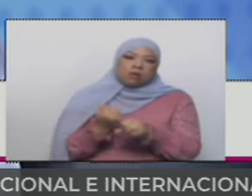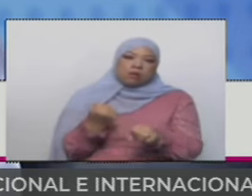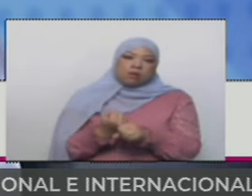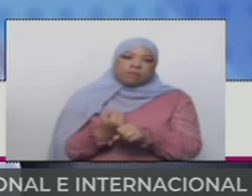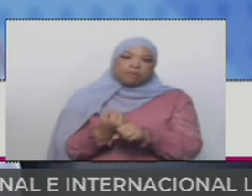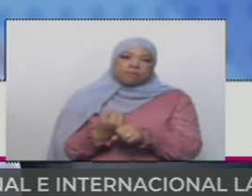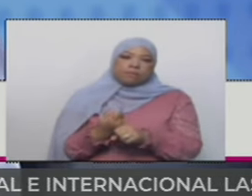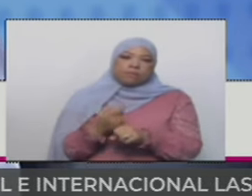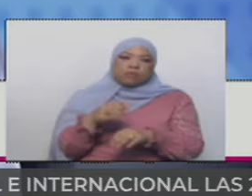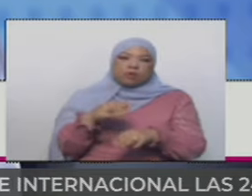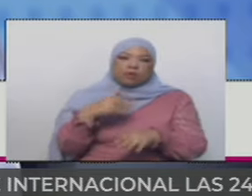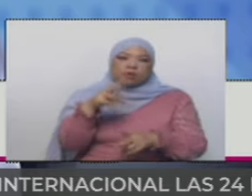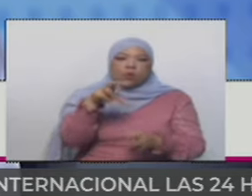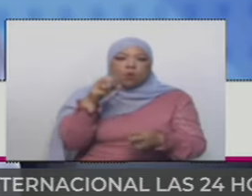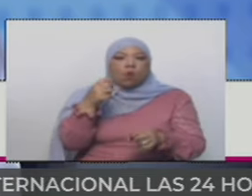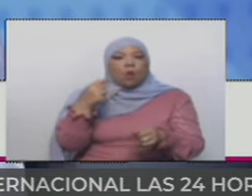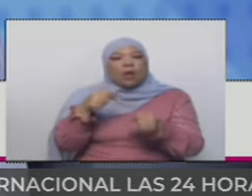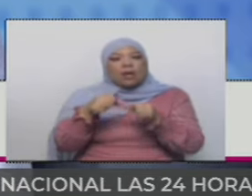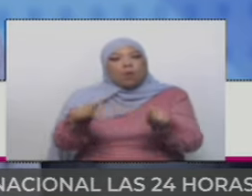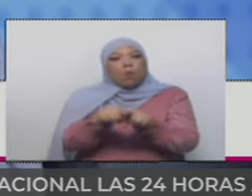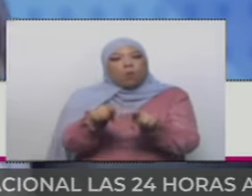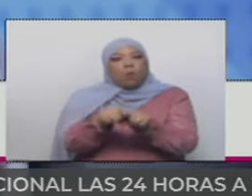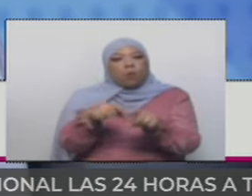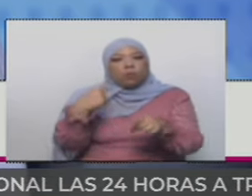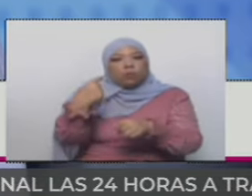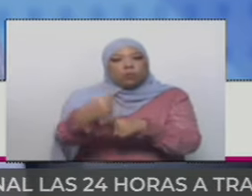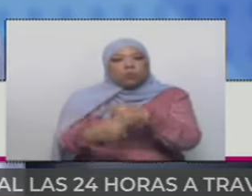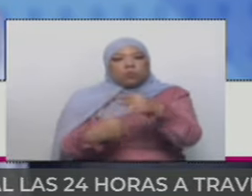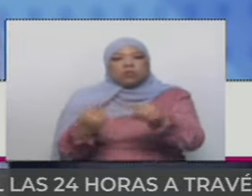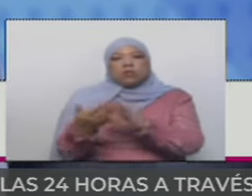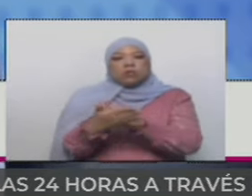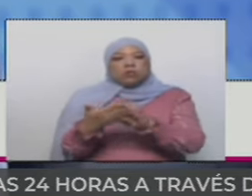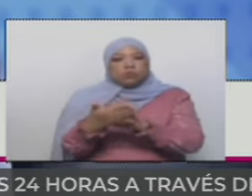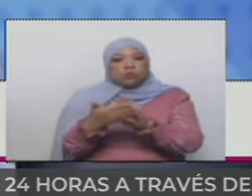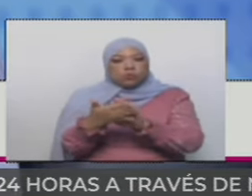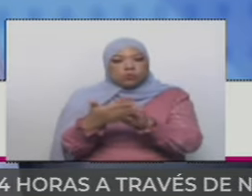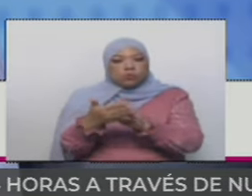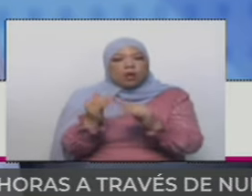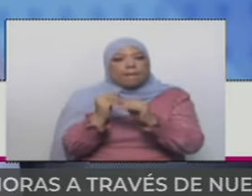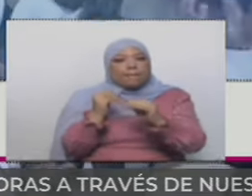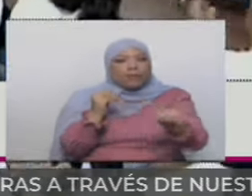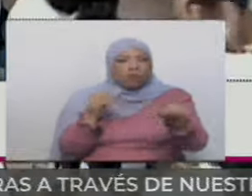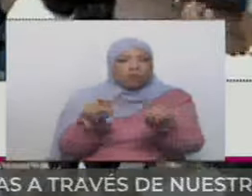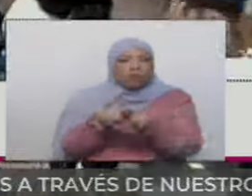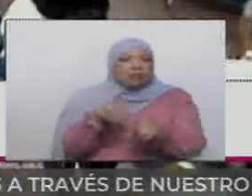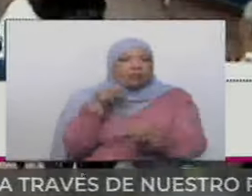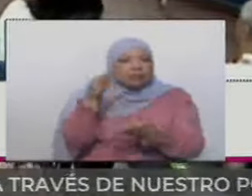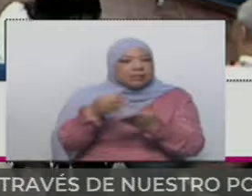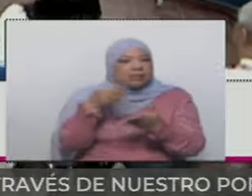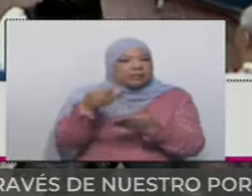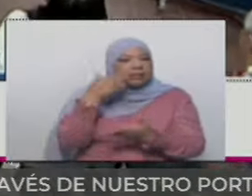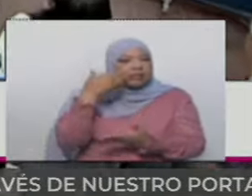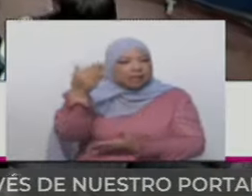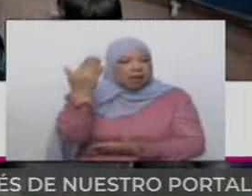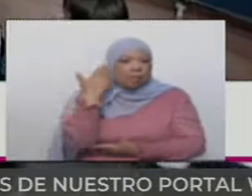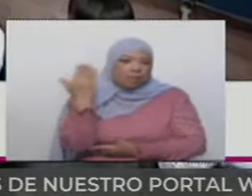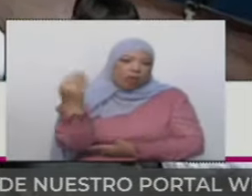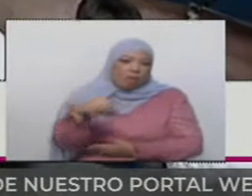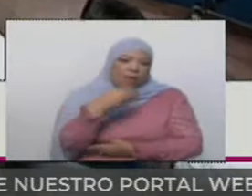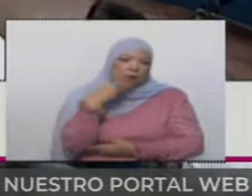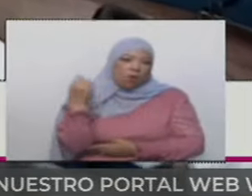genere ese sustento en el tiempo, que no se quede en una solución de hoy, sino que perdure. Para siempre. Para siempre.